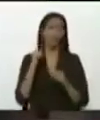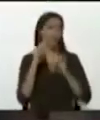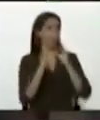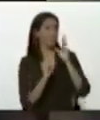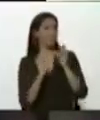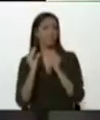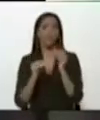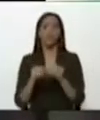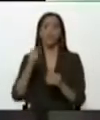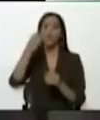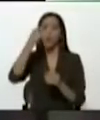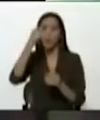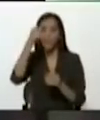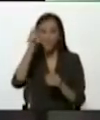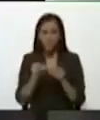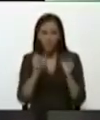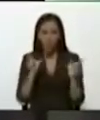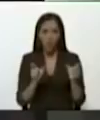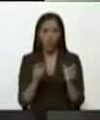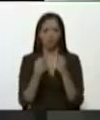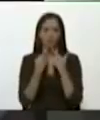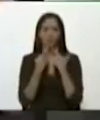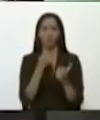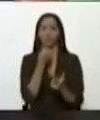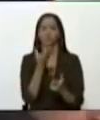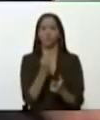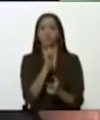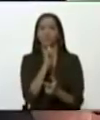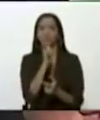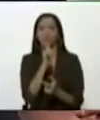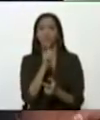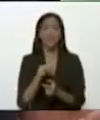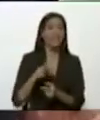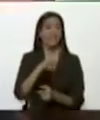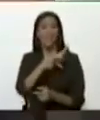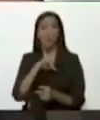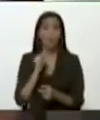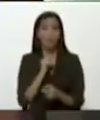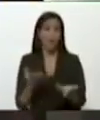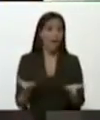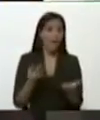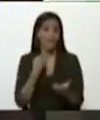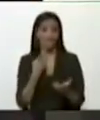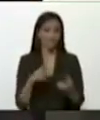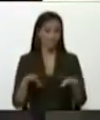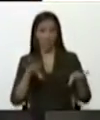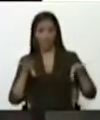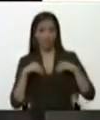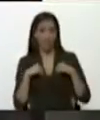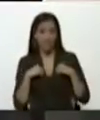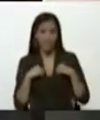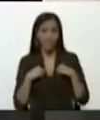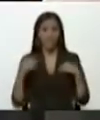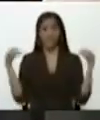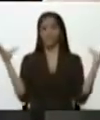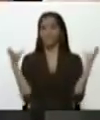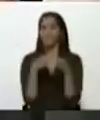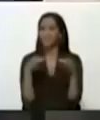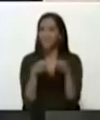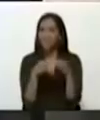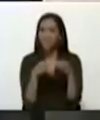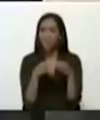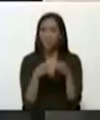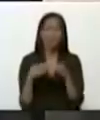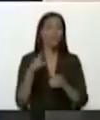tipos se pasaron de bocones. Y además, no me vas a desconocer que inclusive ese sector que